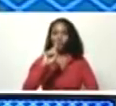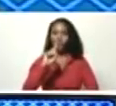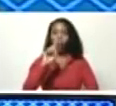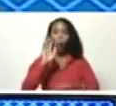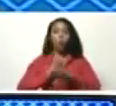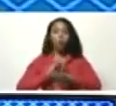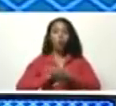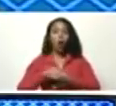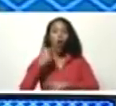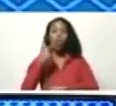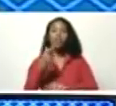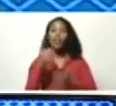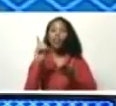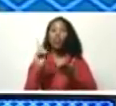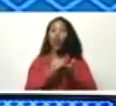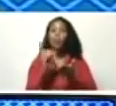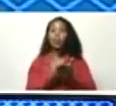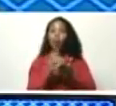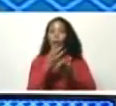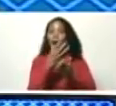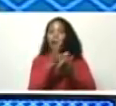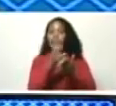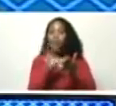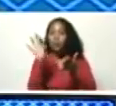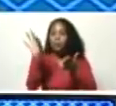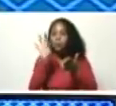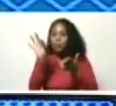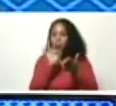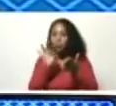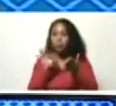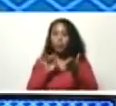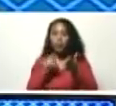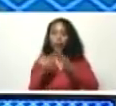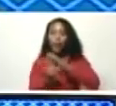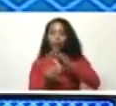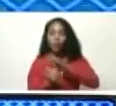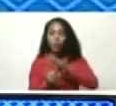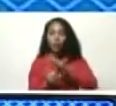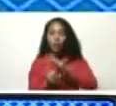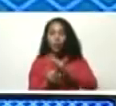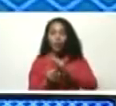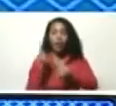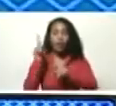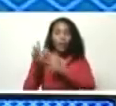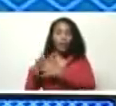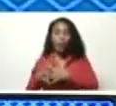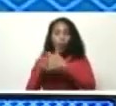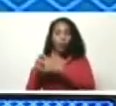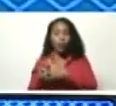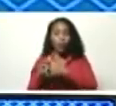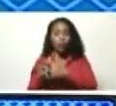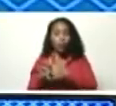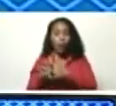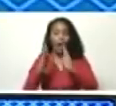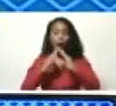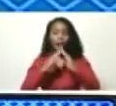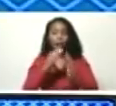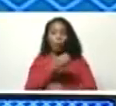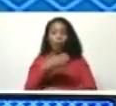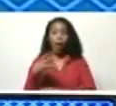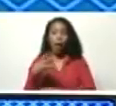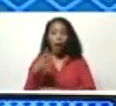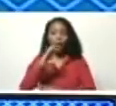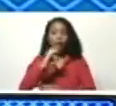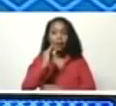porque lo dicen los documentos desclasificados de las instituciones, del Pentágono, el Congreso, la Casa Blanca, la